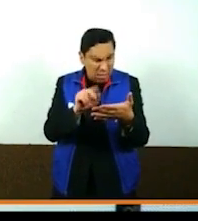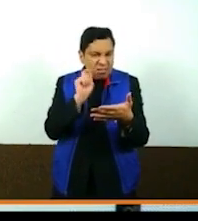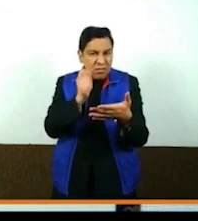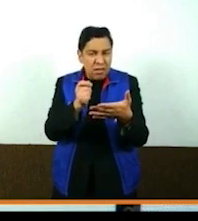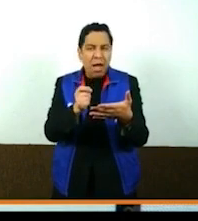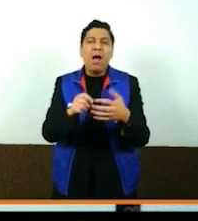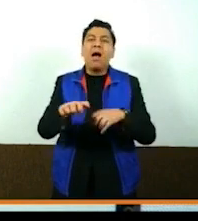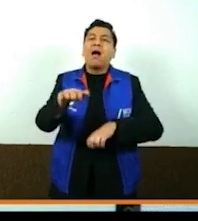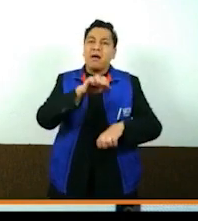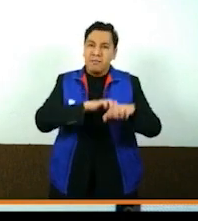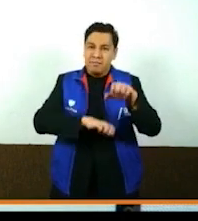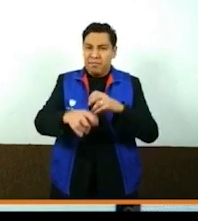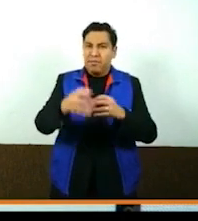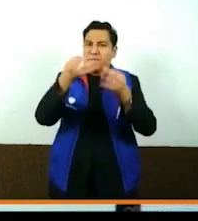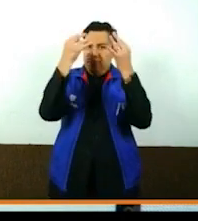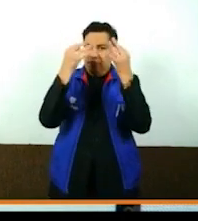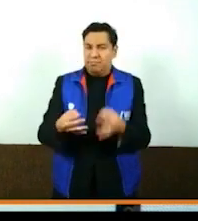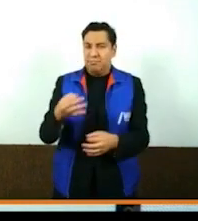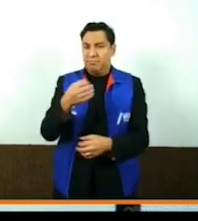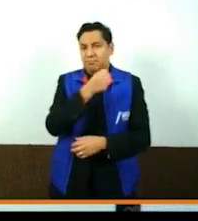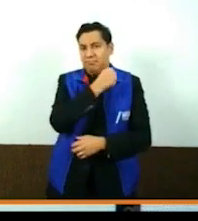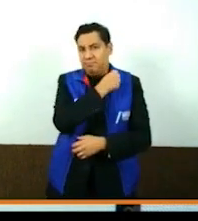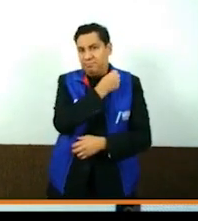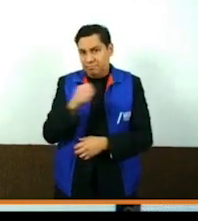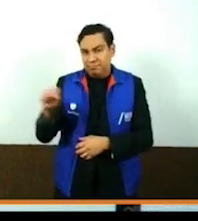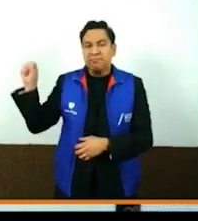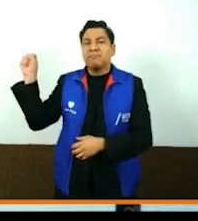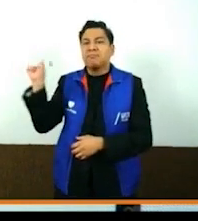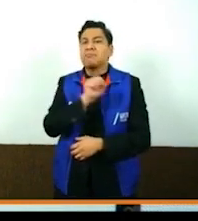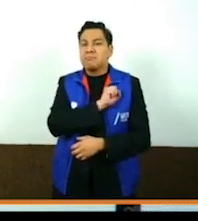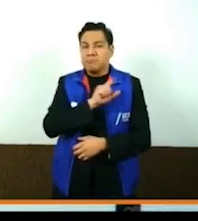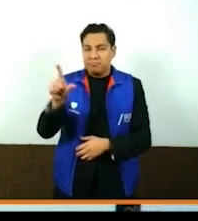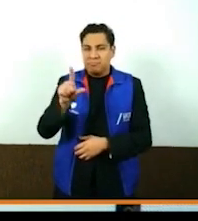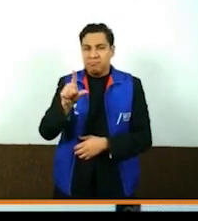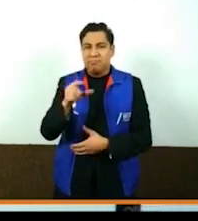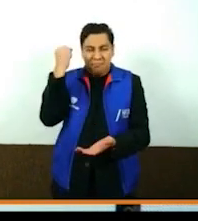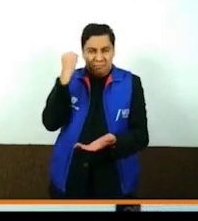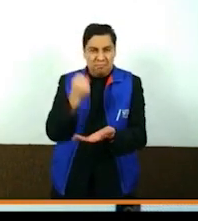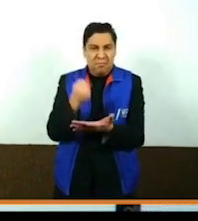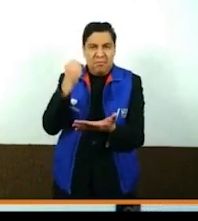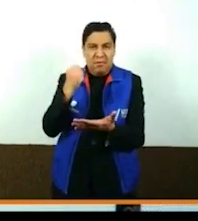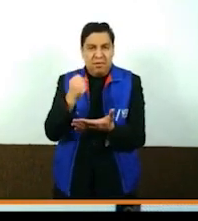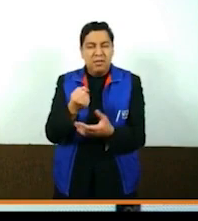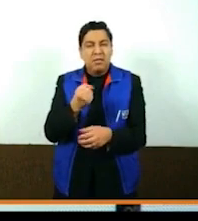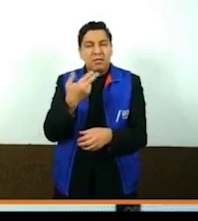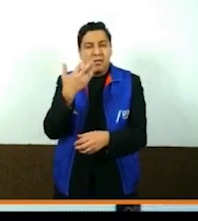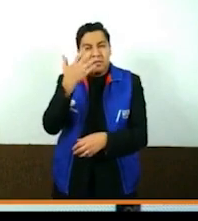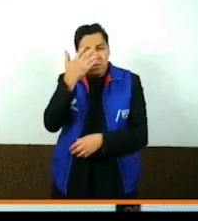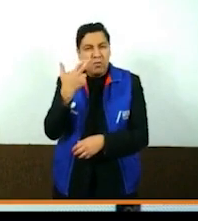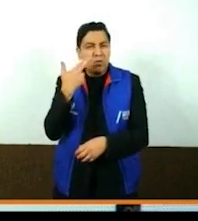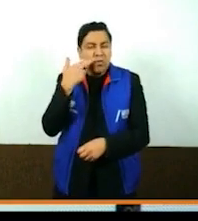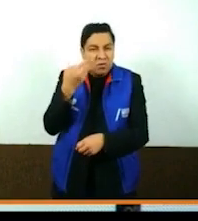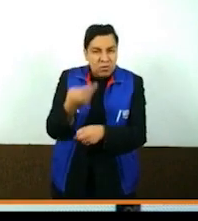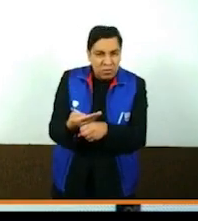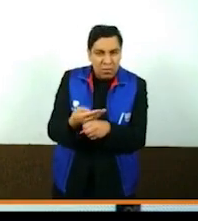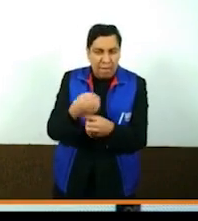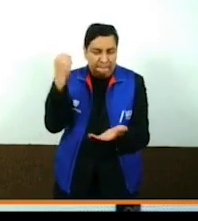productos, de servicios, y hay una perspectiva masiva, positiva respecto